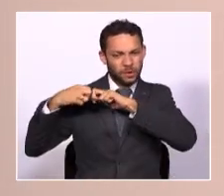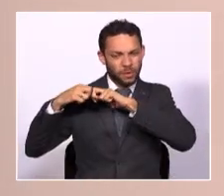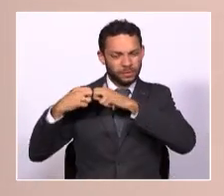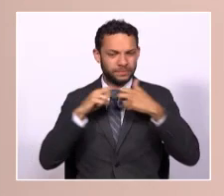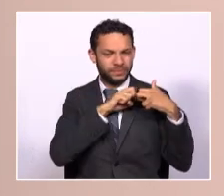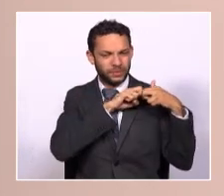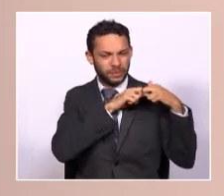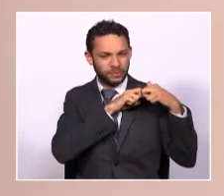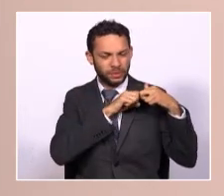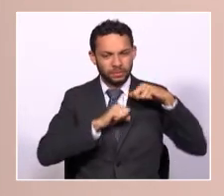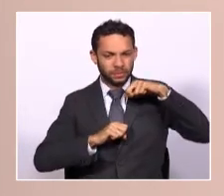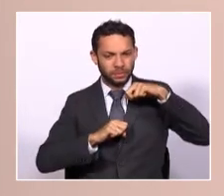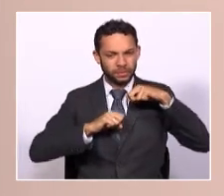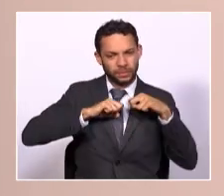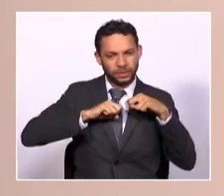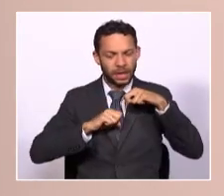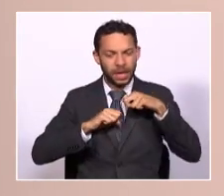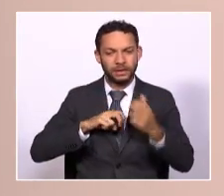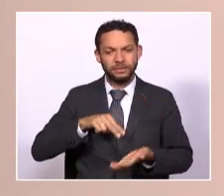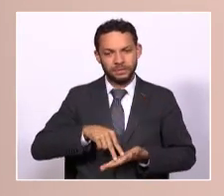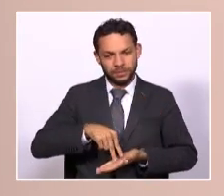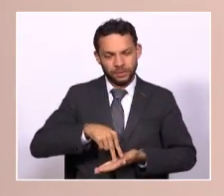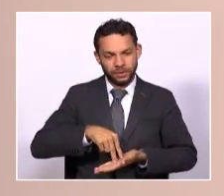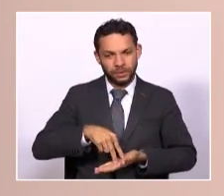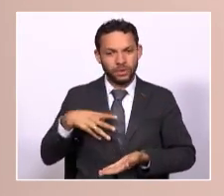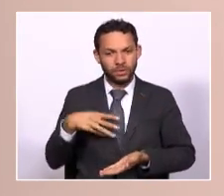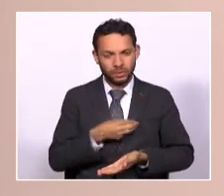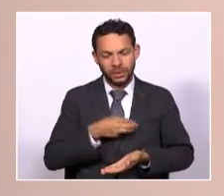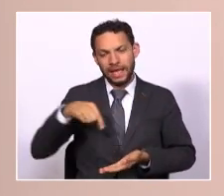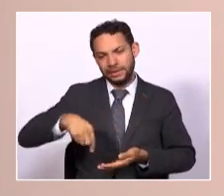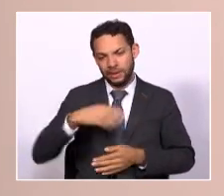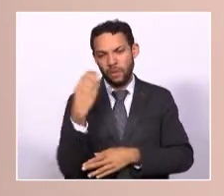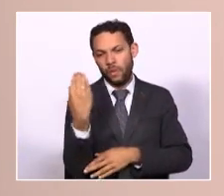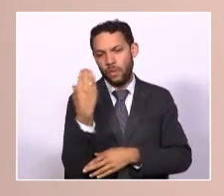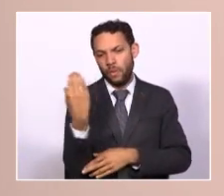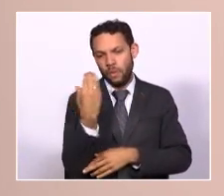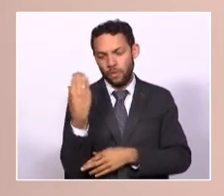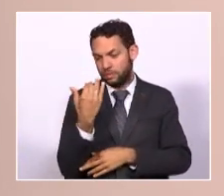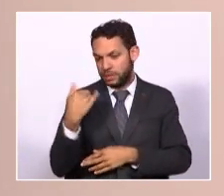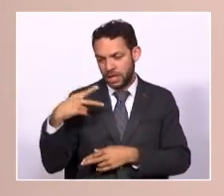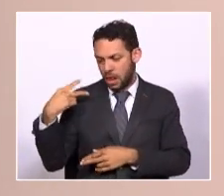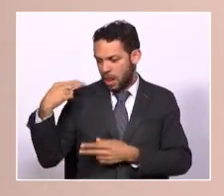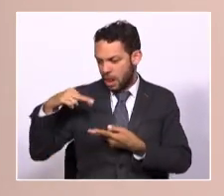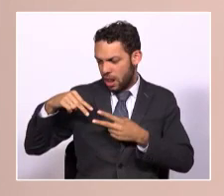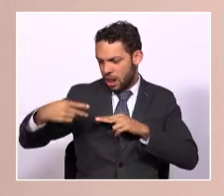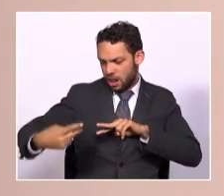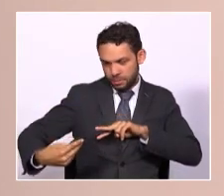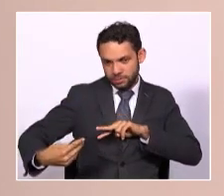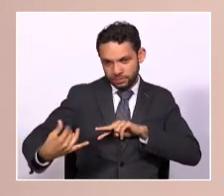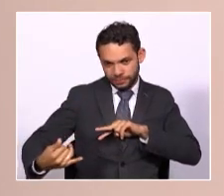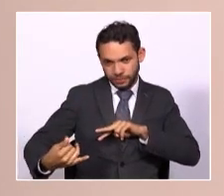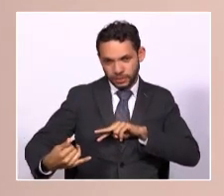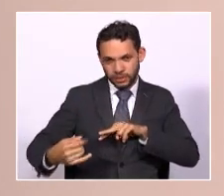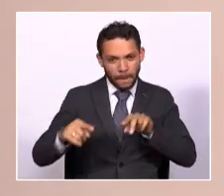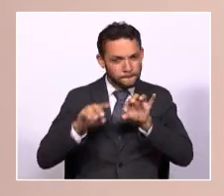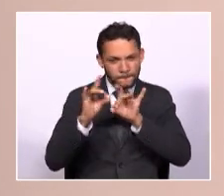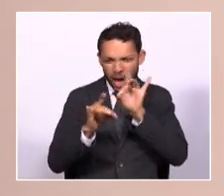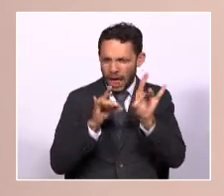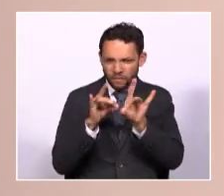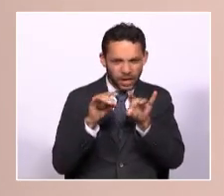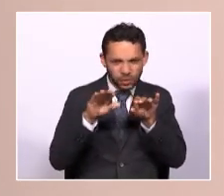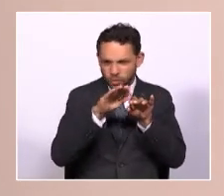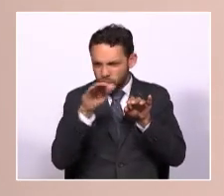otro, porque posturalmente, especialmente nosotros acá en Colombia, no tenemos pues unos protocolos ergonométricos adecuados